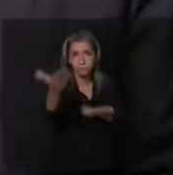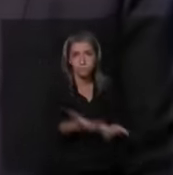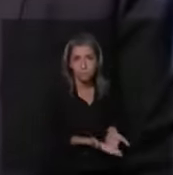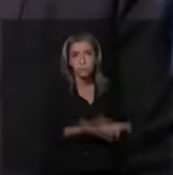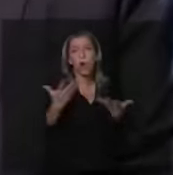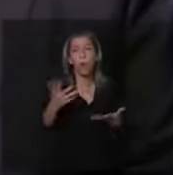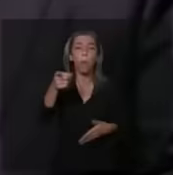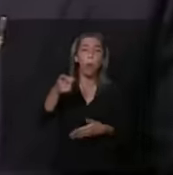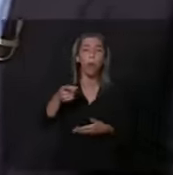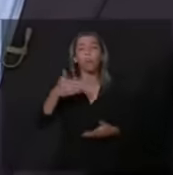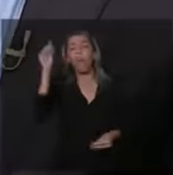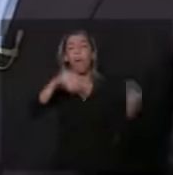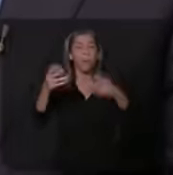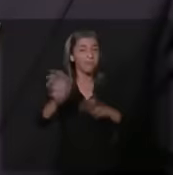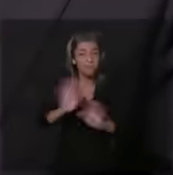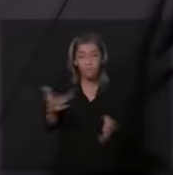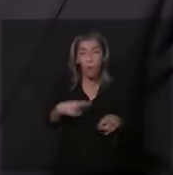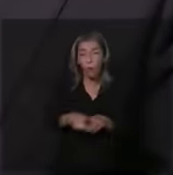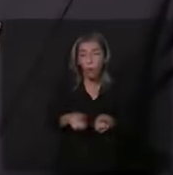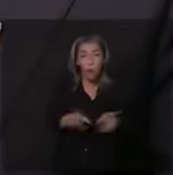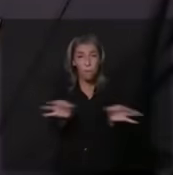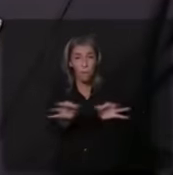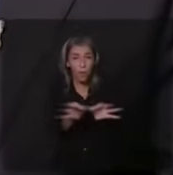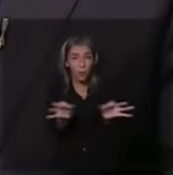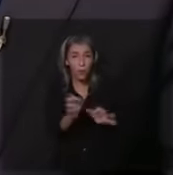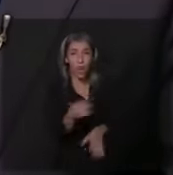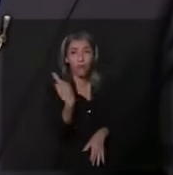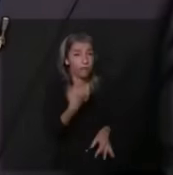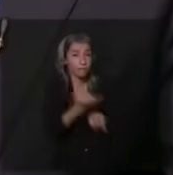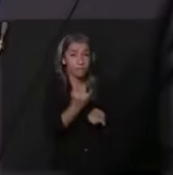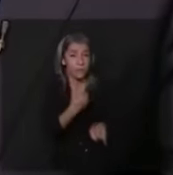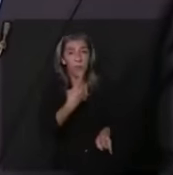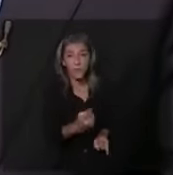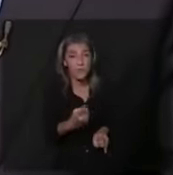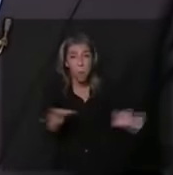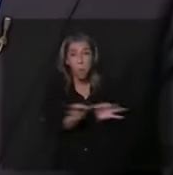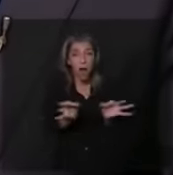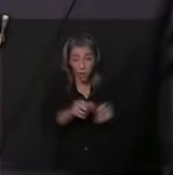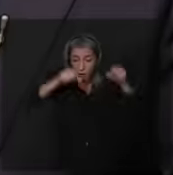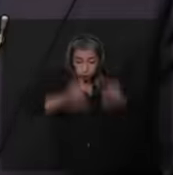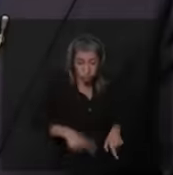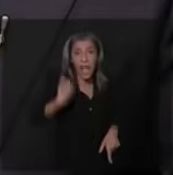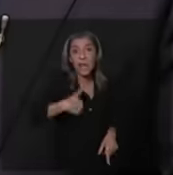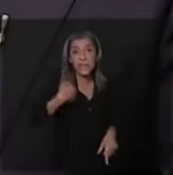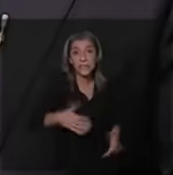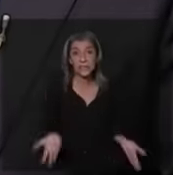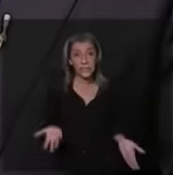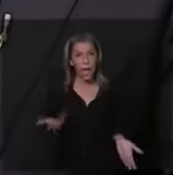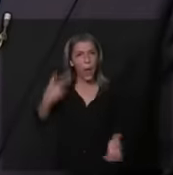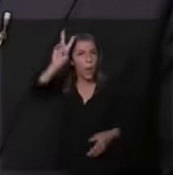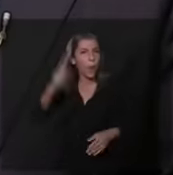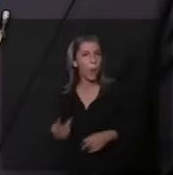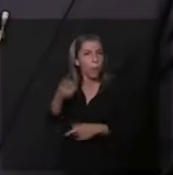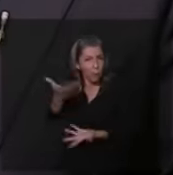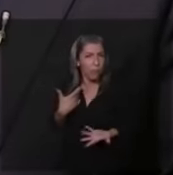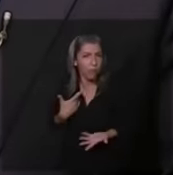punto. Igual que, digamos, lo de Malvinas. O sea, también, digamos, nosotros consideramos que las Malvinas son argentinas. Es más, Victoria es hija de un héroe